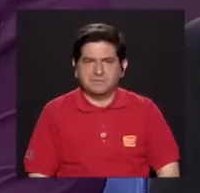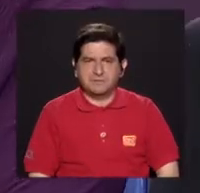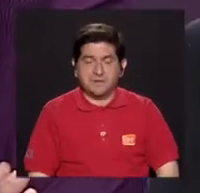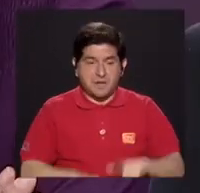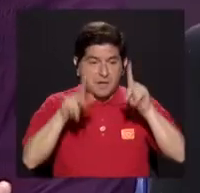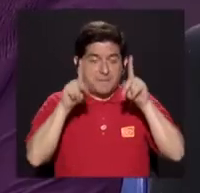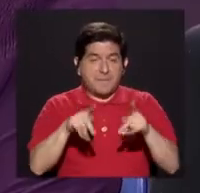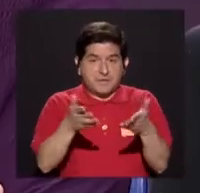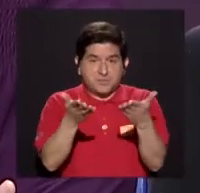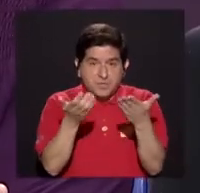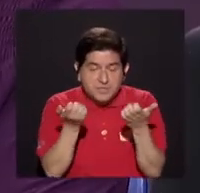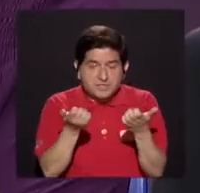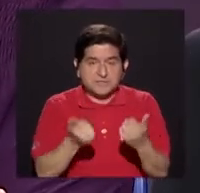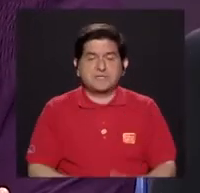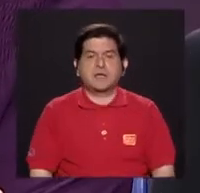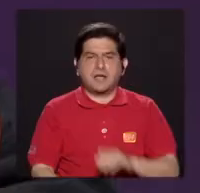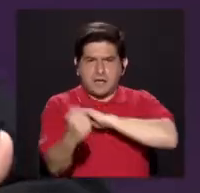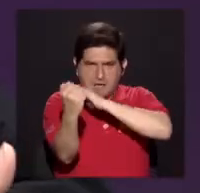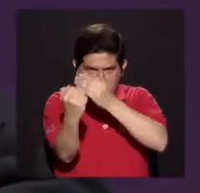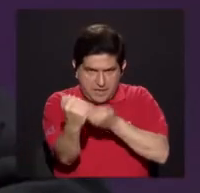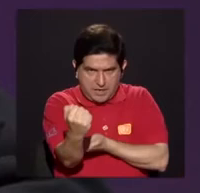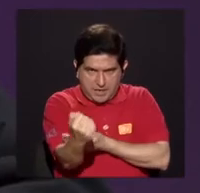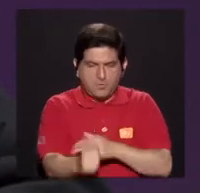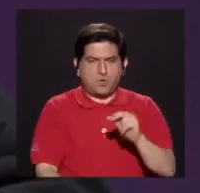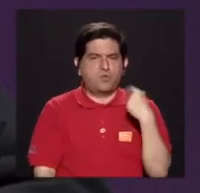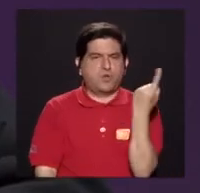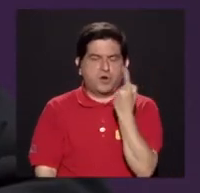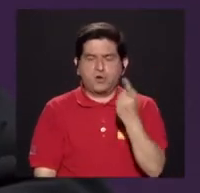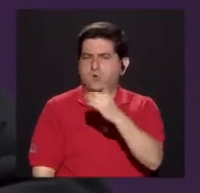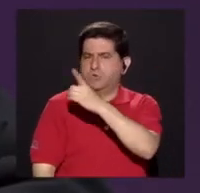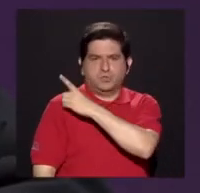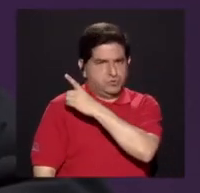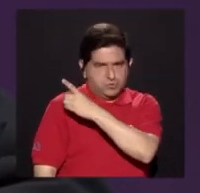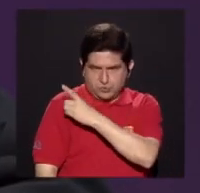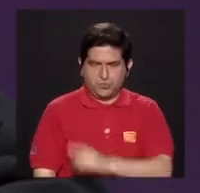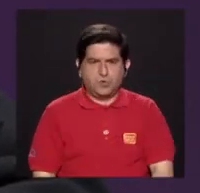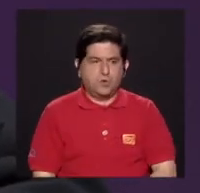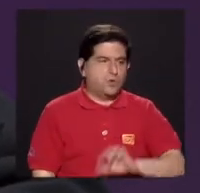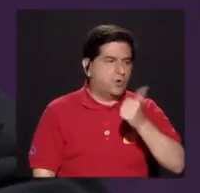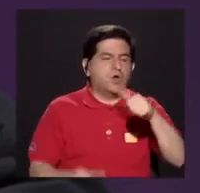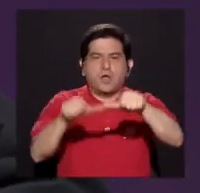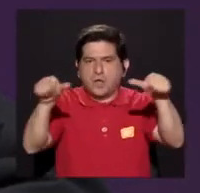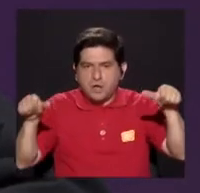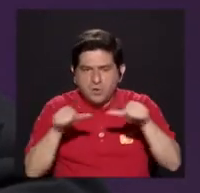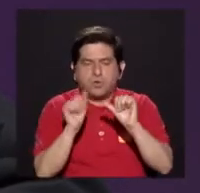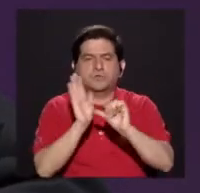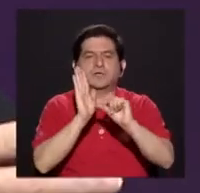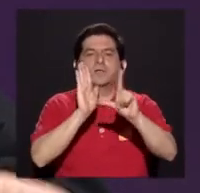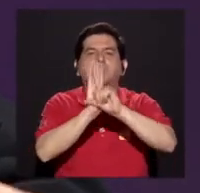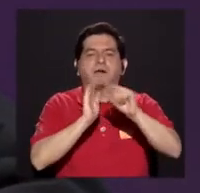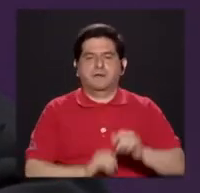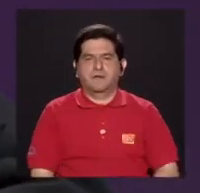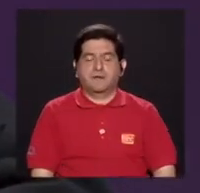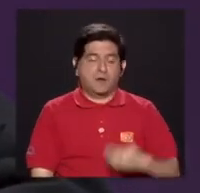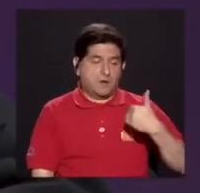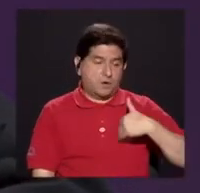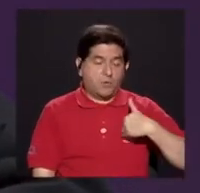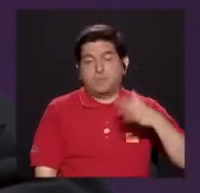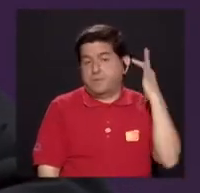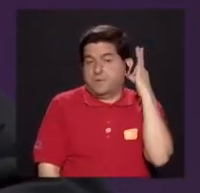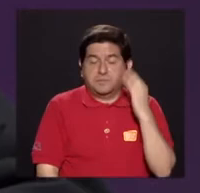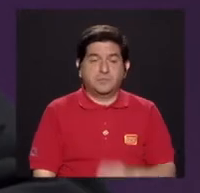quienes aspiran a asumir el poder, no solamente en el directorio, sino en otros espacios, en la Asamblea Legislativa, hombres o